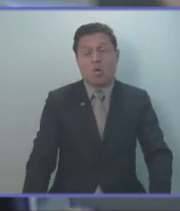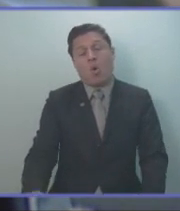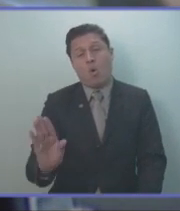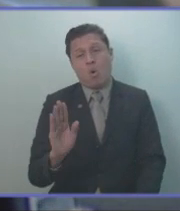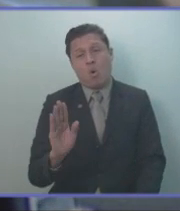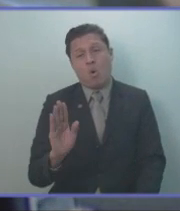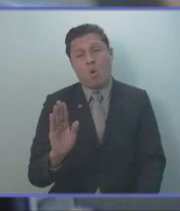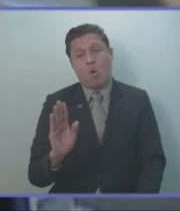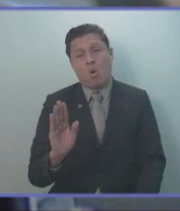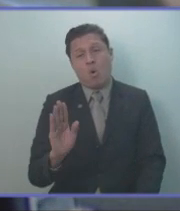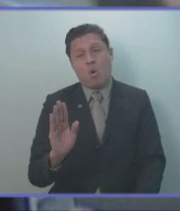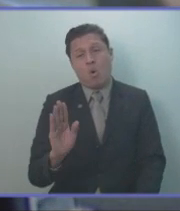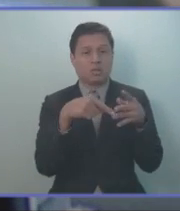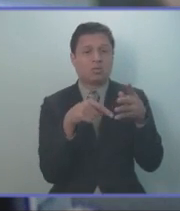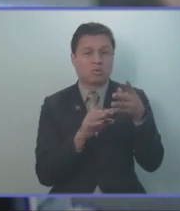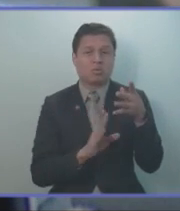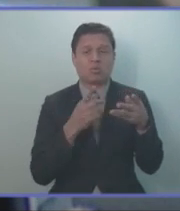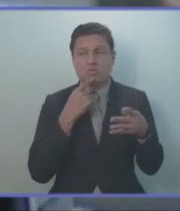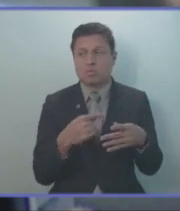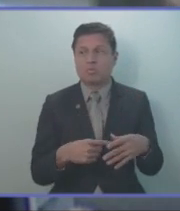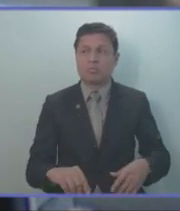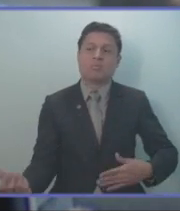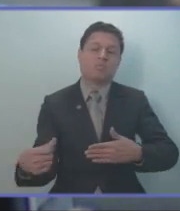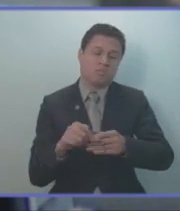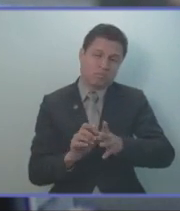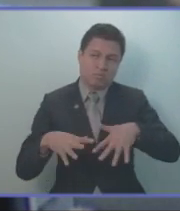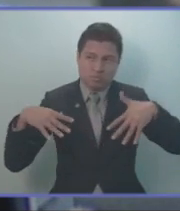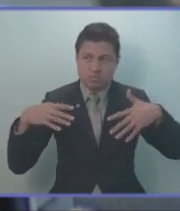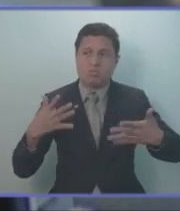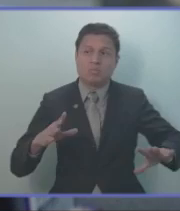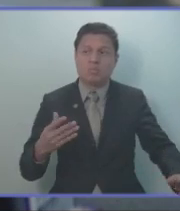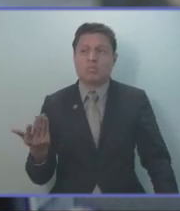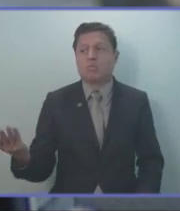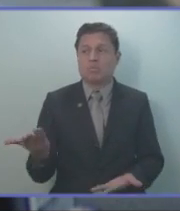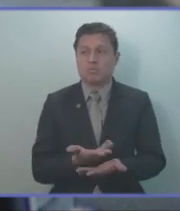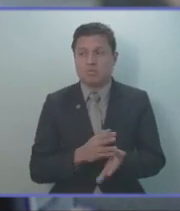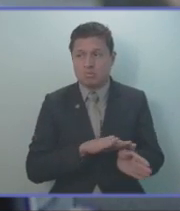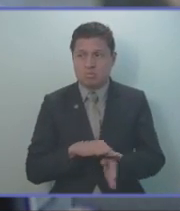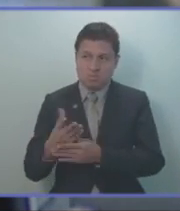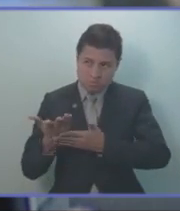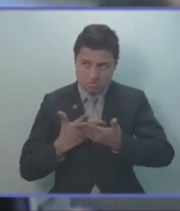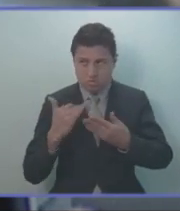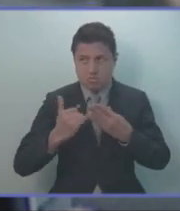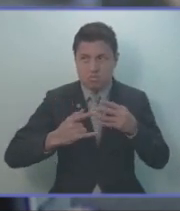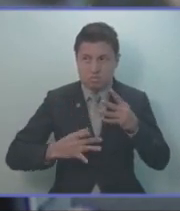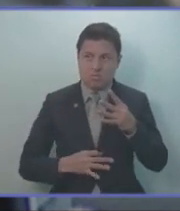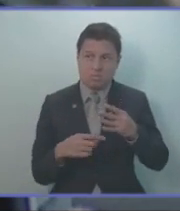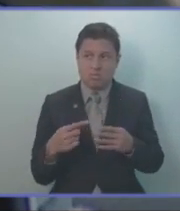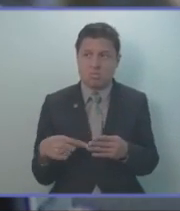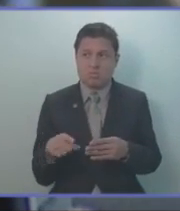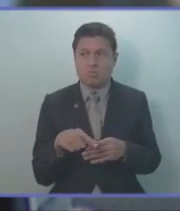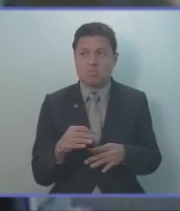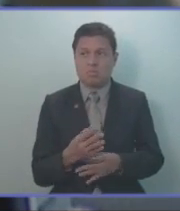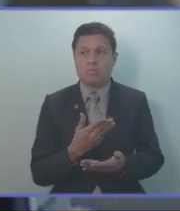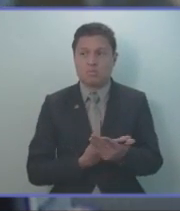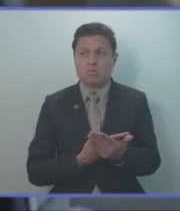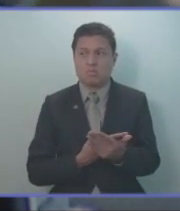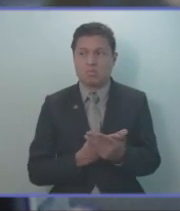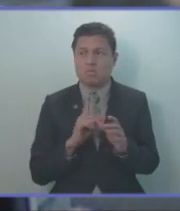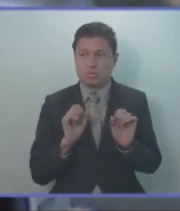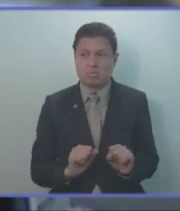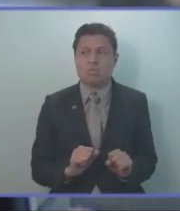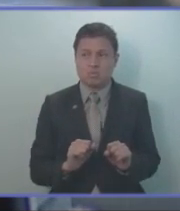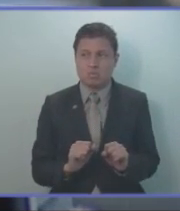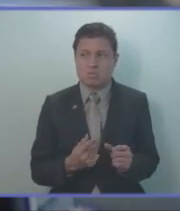vocablo de la Constitución. El Pleno Legislativo está desechando el proyecto de ley cuando en este caso no